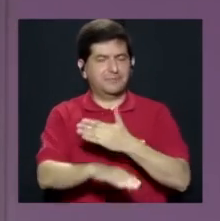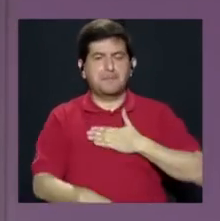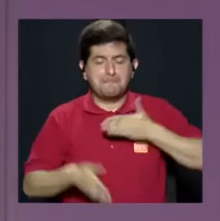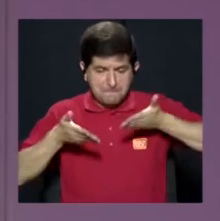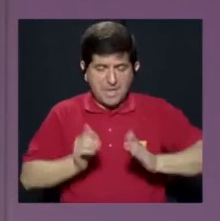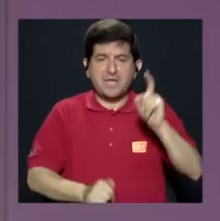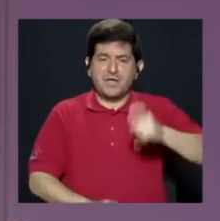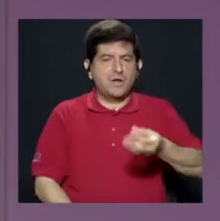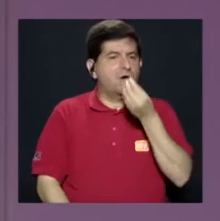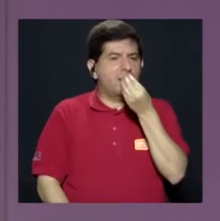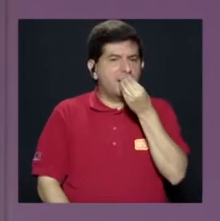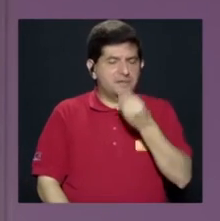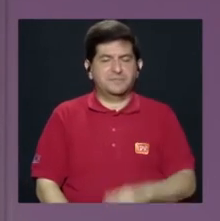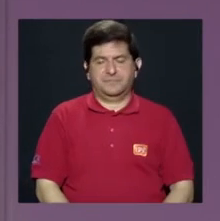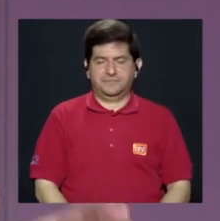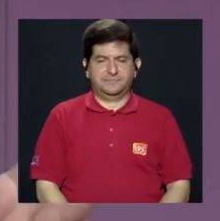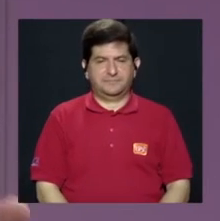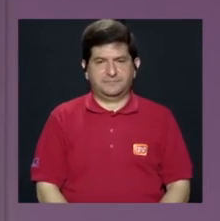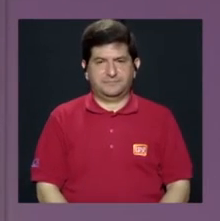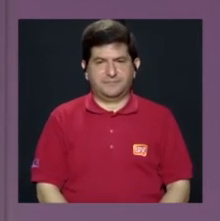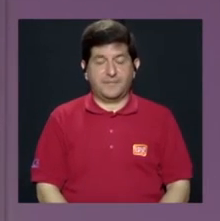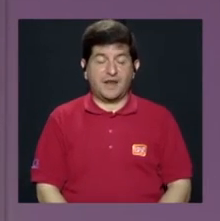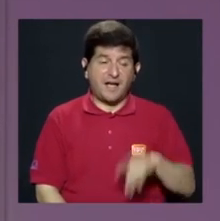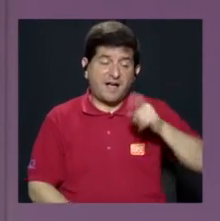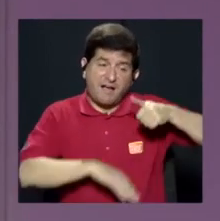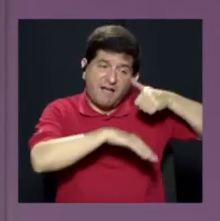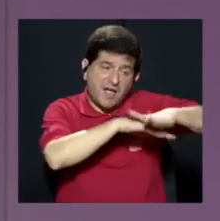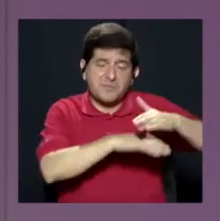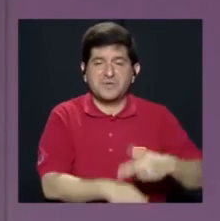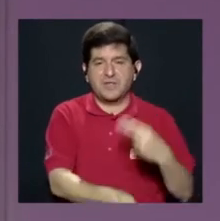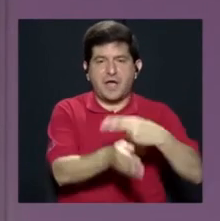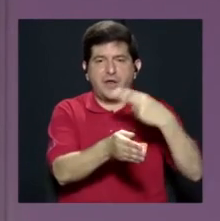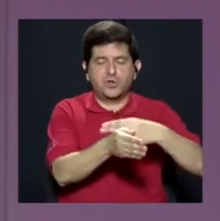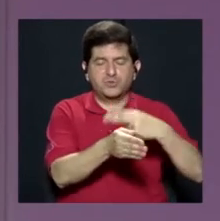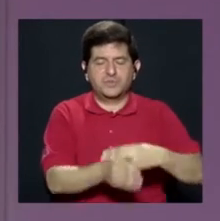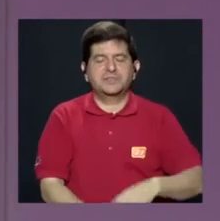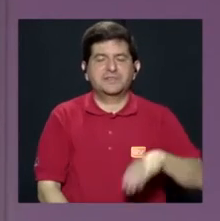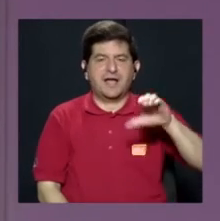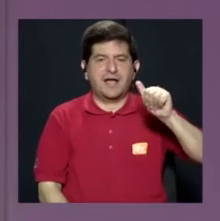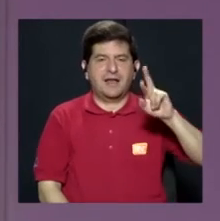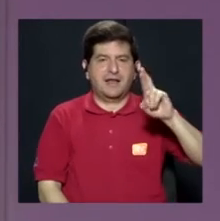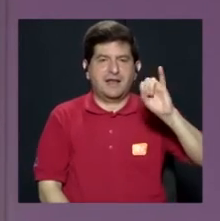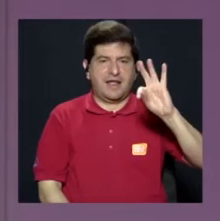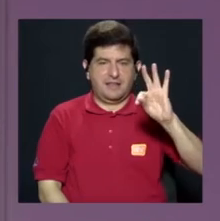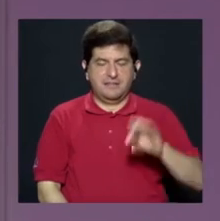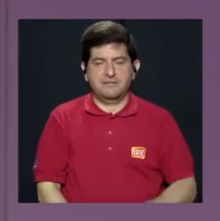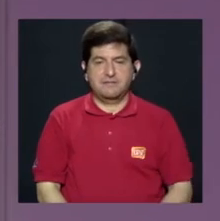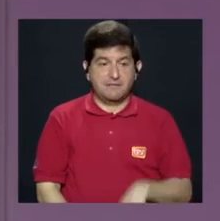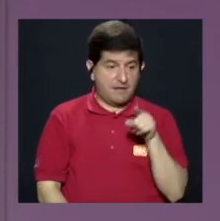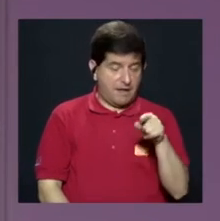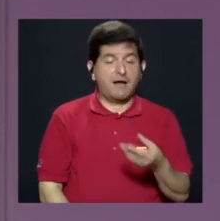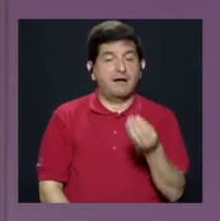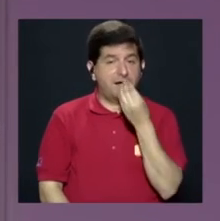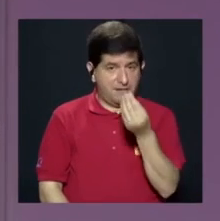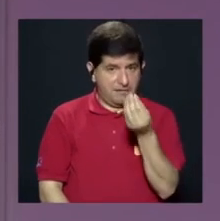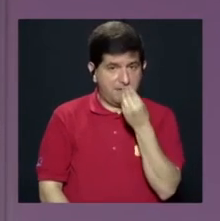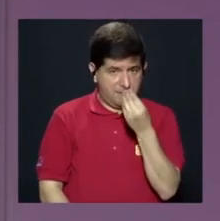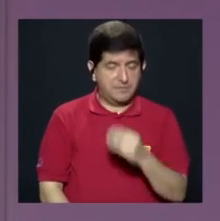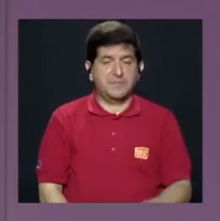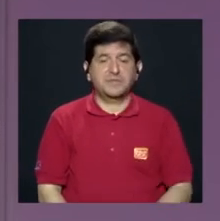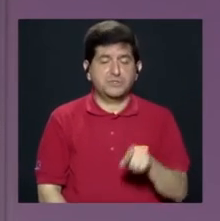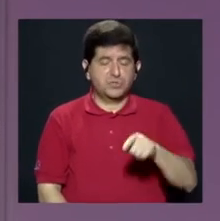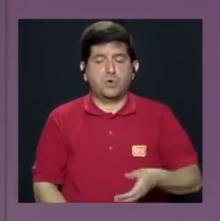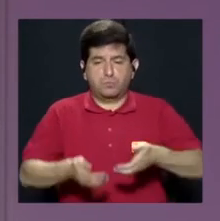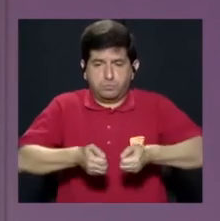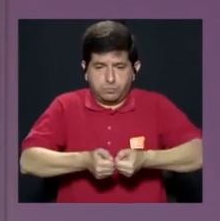necesitaba alimentación parenteral. Entonces tuvieron que trasladarlo a la CARIT. En la CARIT le hicieron esa alimentación nada más, que es para que